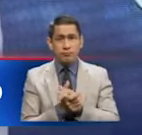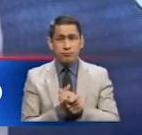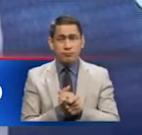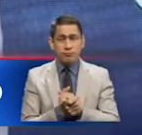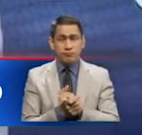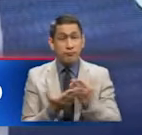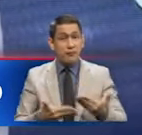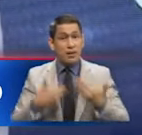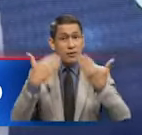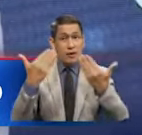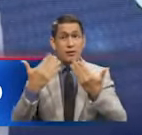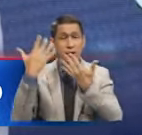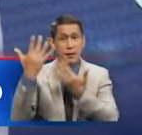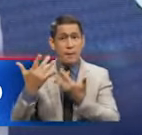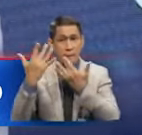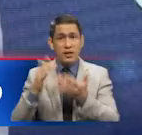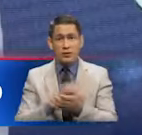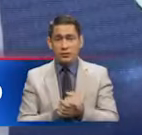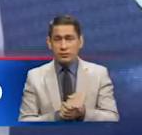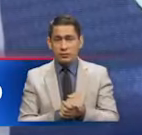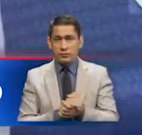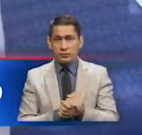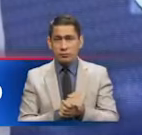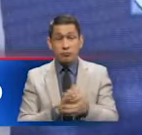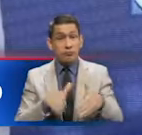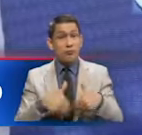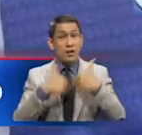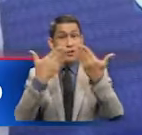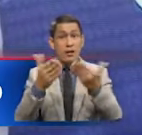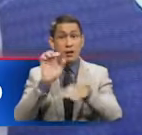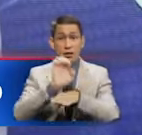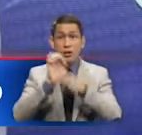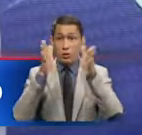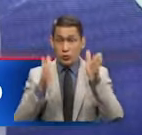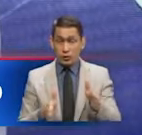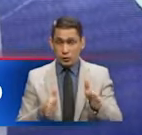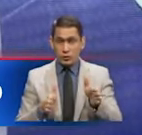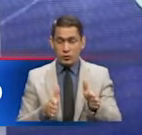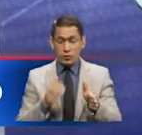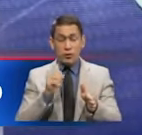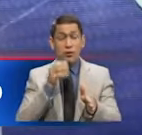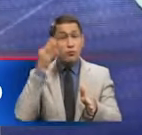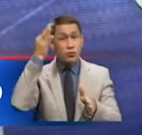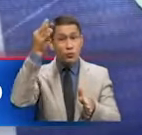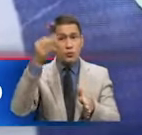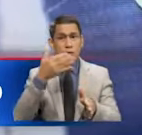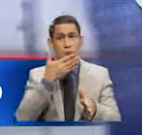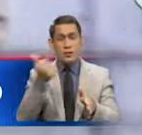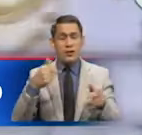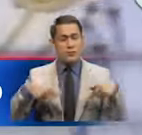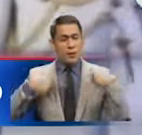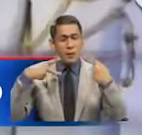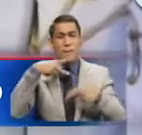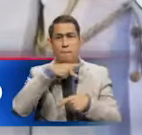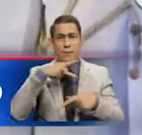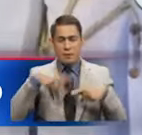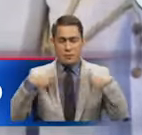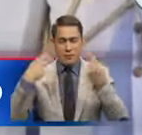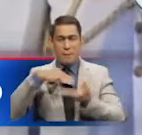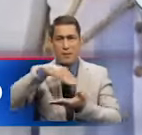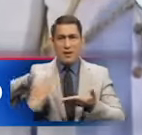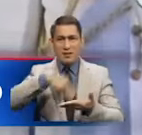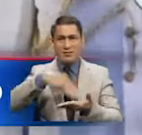una esperanza, es darle a los ecuatorianos un mañana. Viva Puerto Viejo, viva